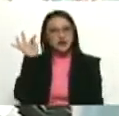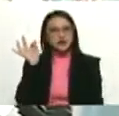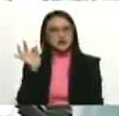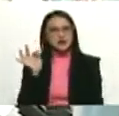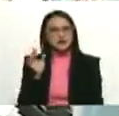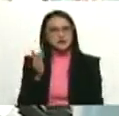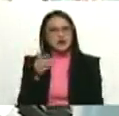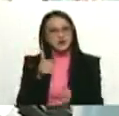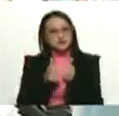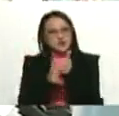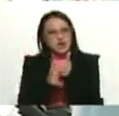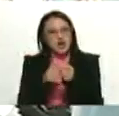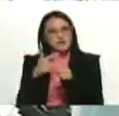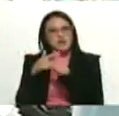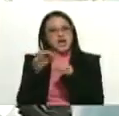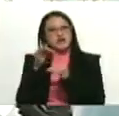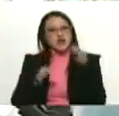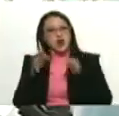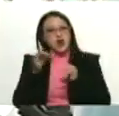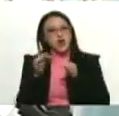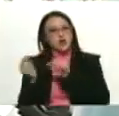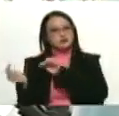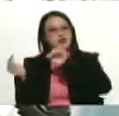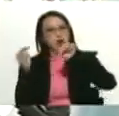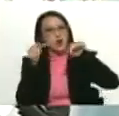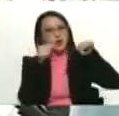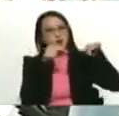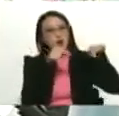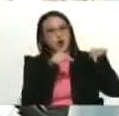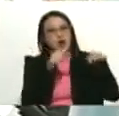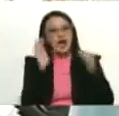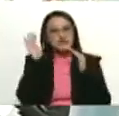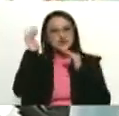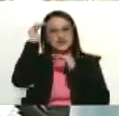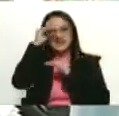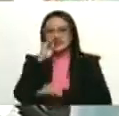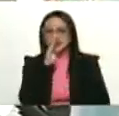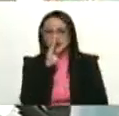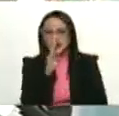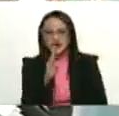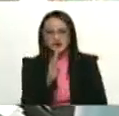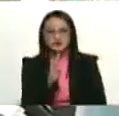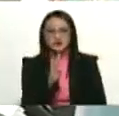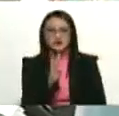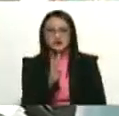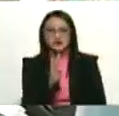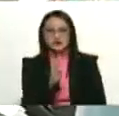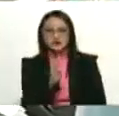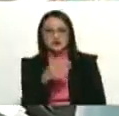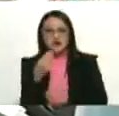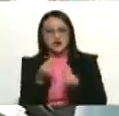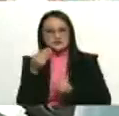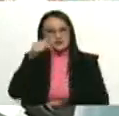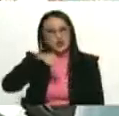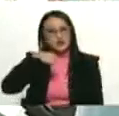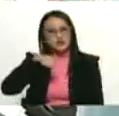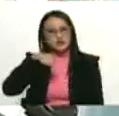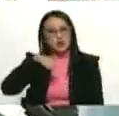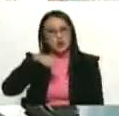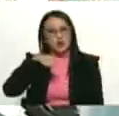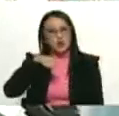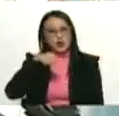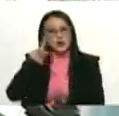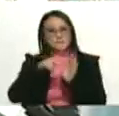provisorios, auxiliares y abogados, se trasladan a atender de manera directa, como se está haciendo acá hoy